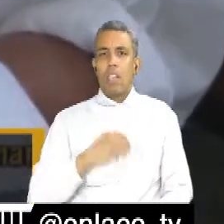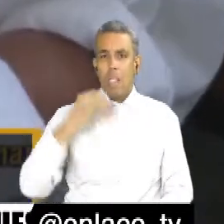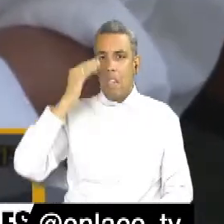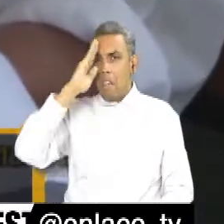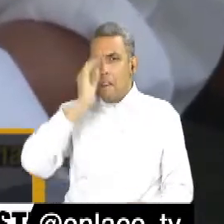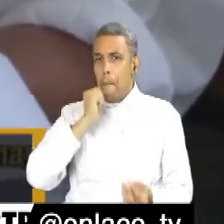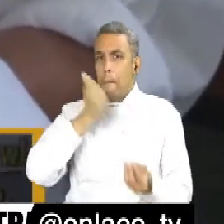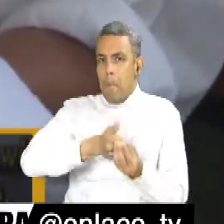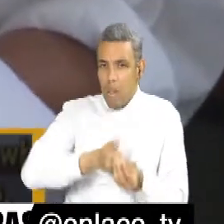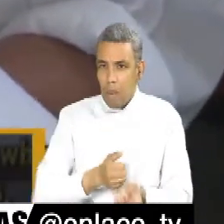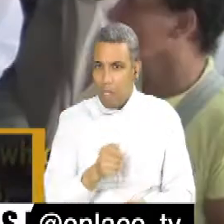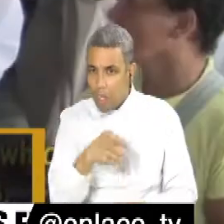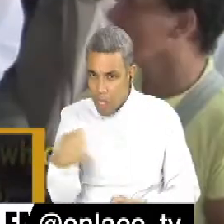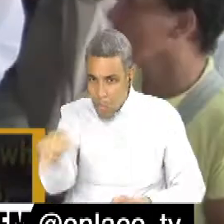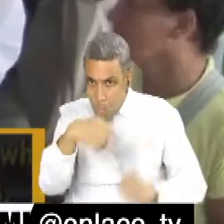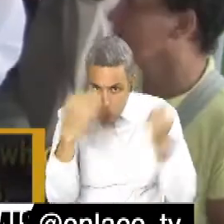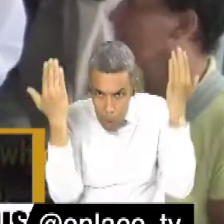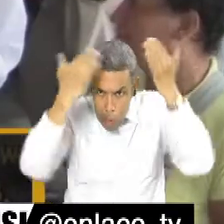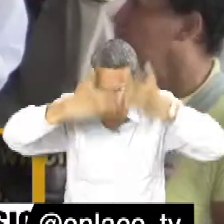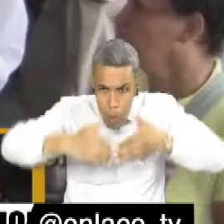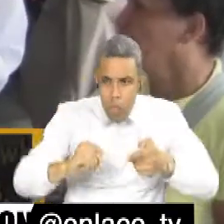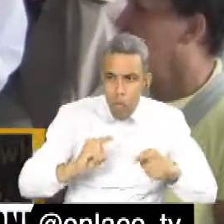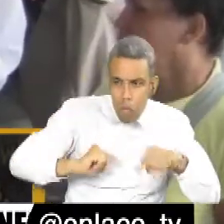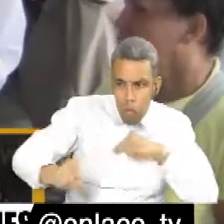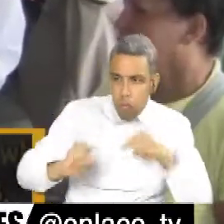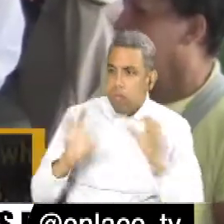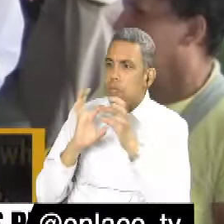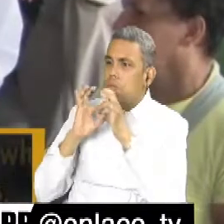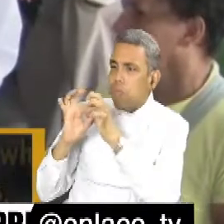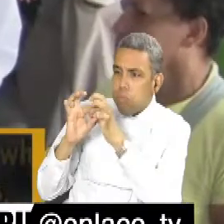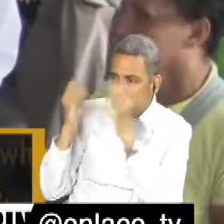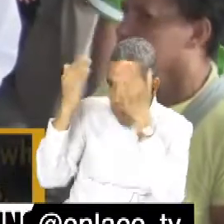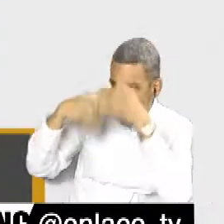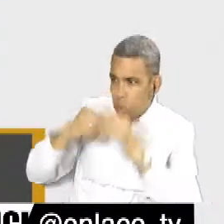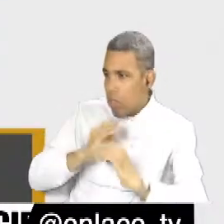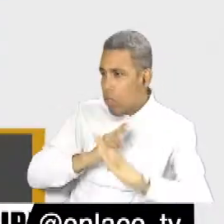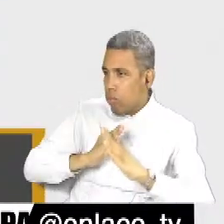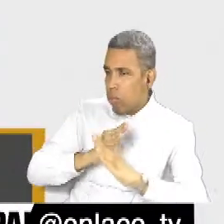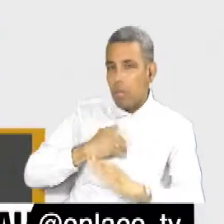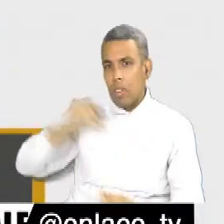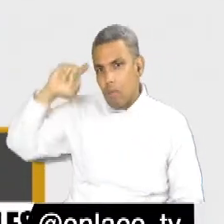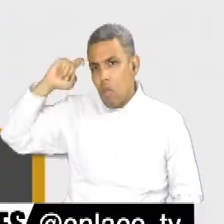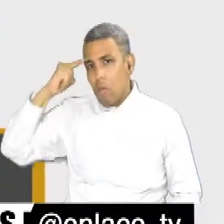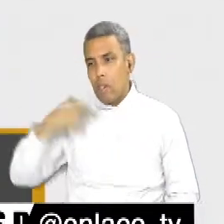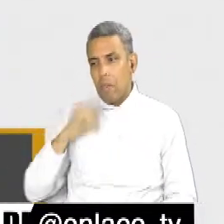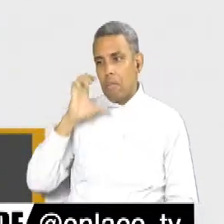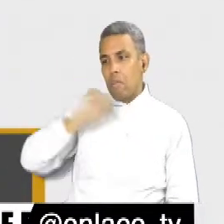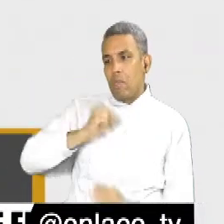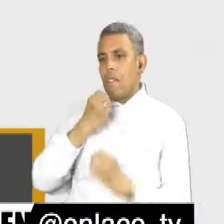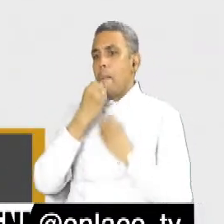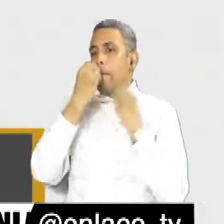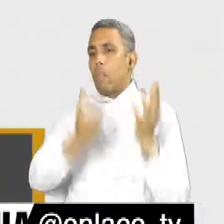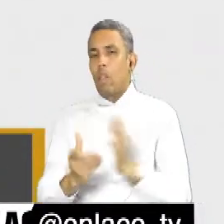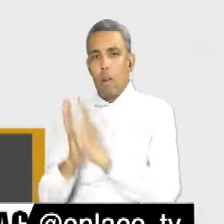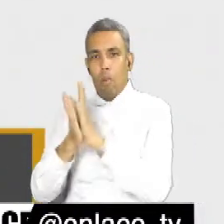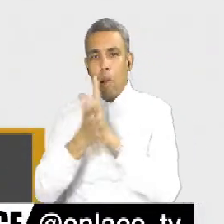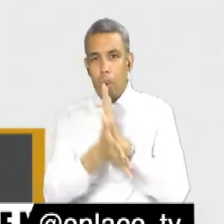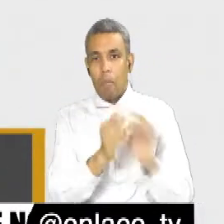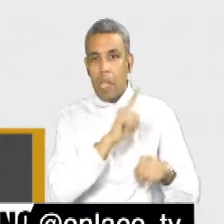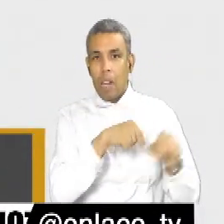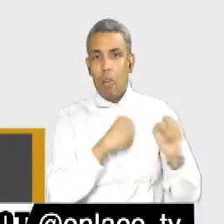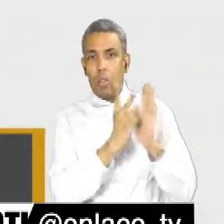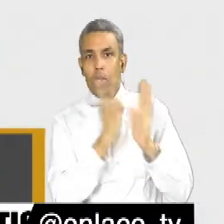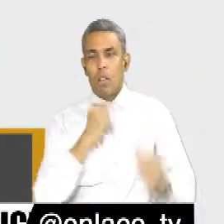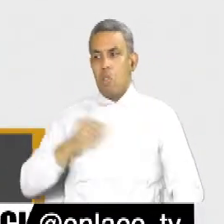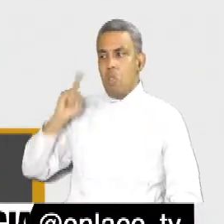Aunque esquivó todos los atentados contra su vida, no pudo evitar que su nombre terminara involucrado en el homicidio de David Núñez Escala, el